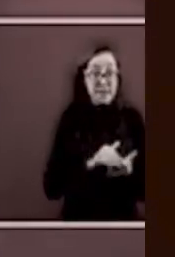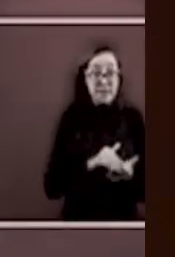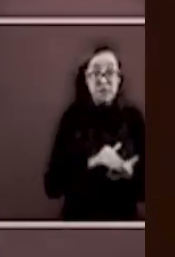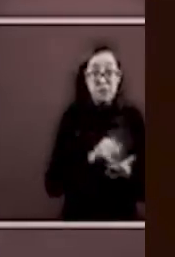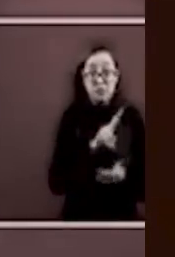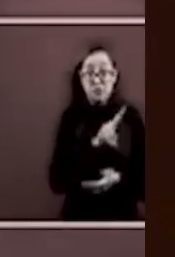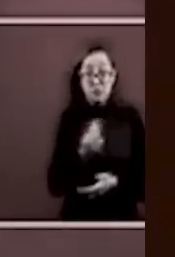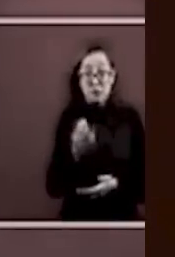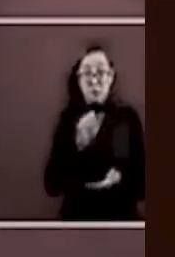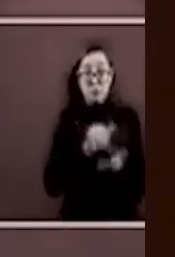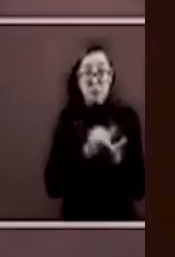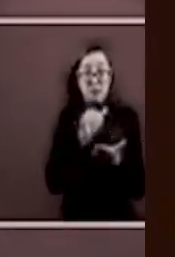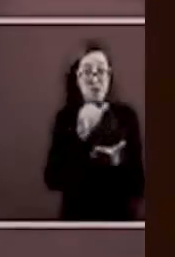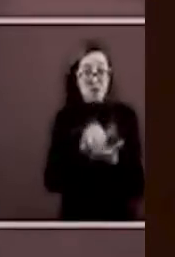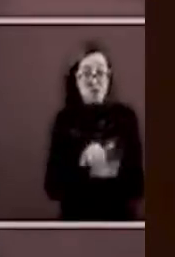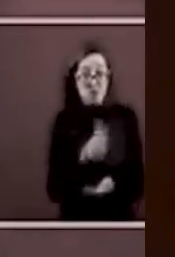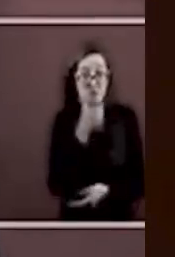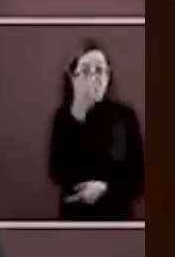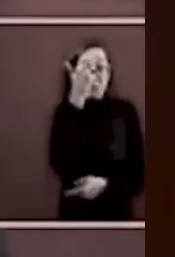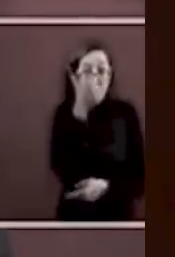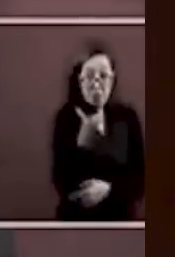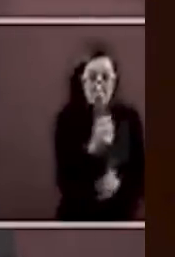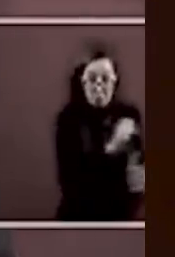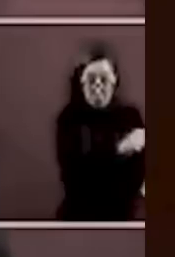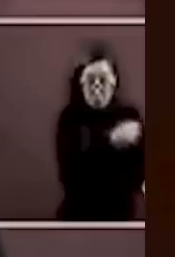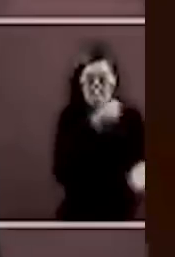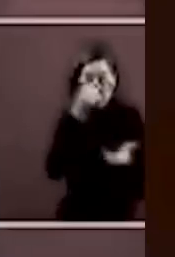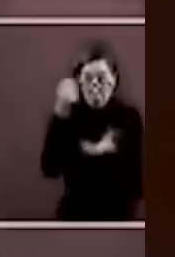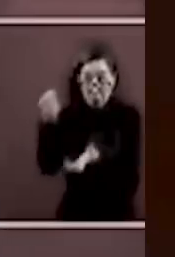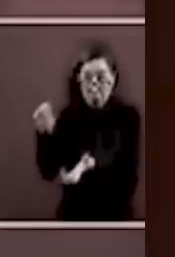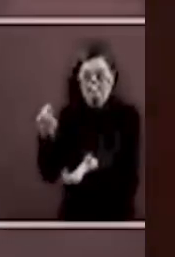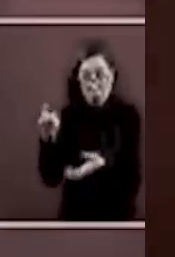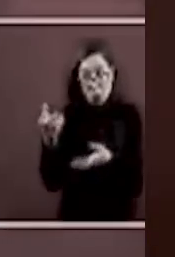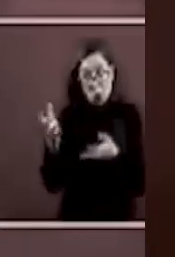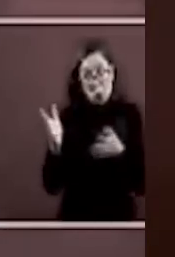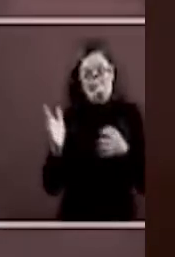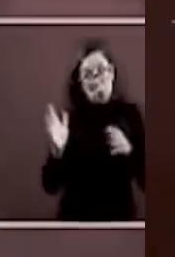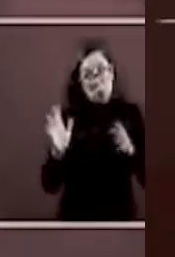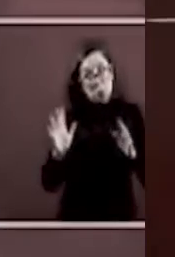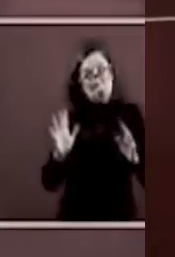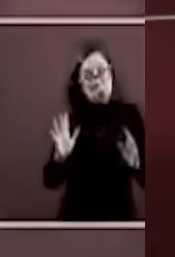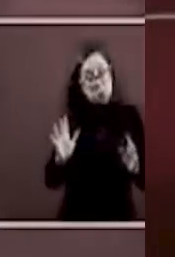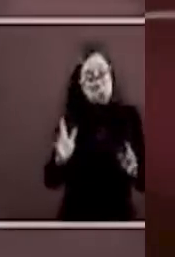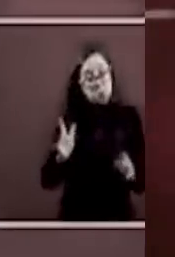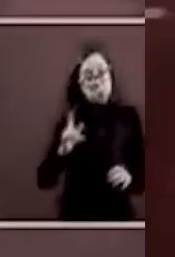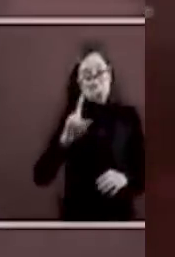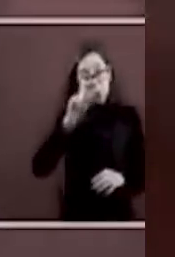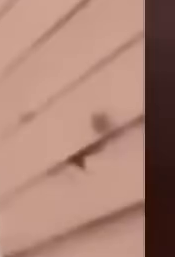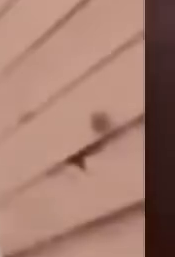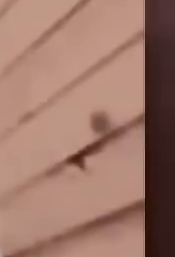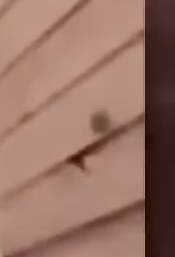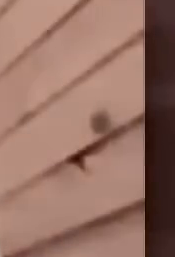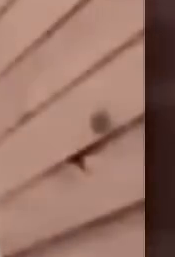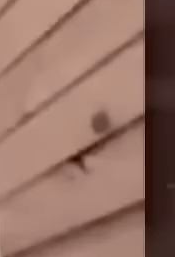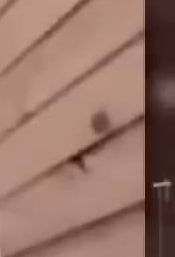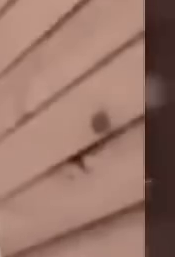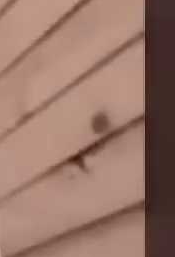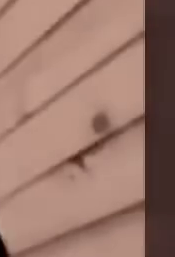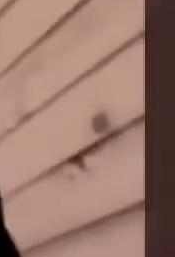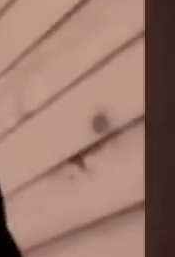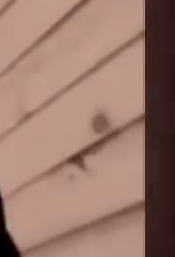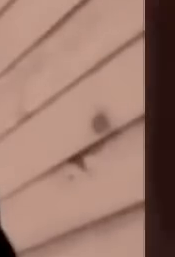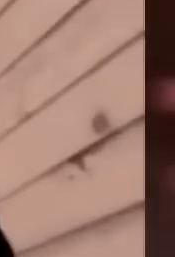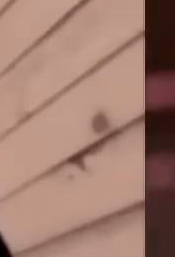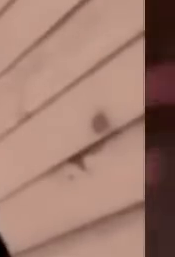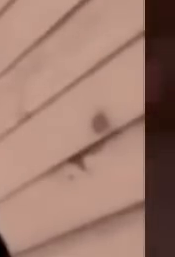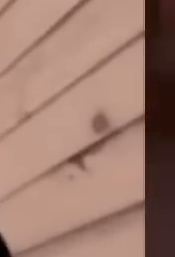con las empresas constructoras y por qué su familia aparecía como beneficiarios de estos departamentos de